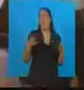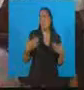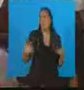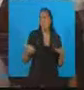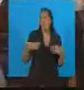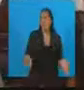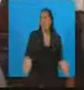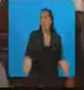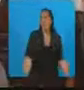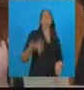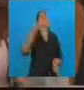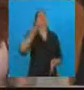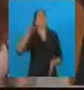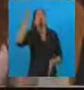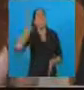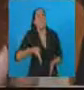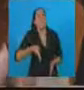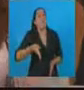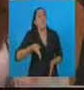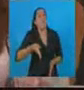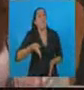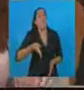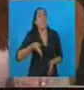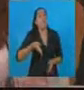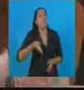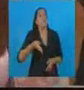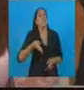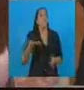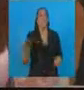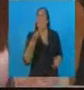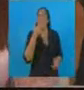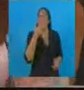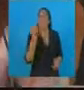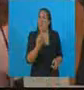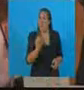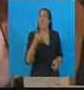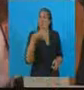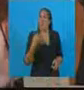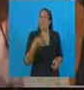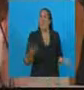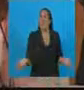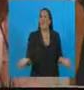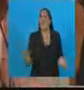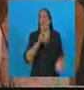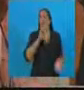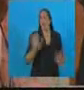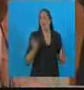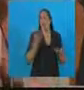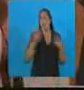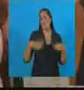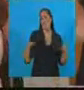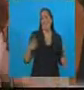el 60% del crédito, no se ríen, ¿cierto? Si a mí no nos encantan las pinchas, a